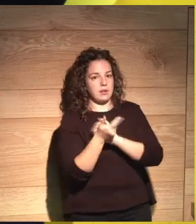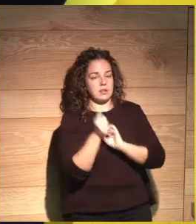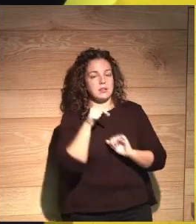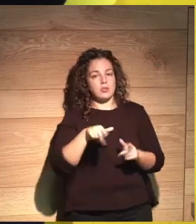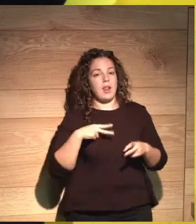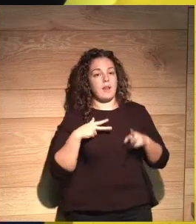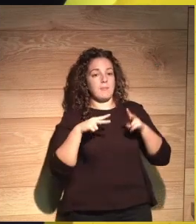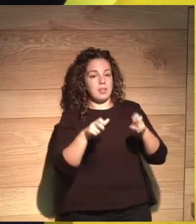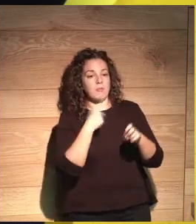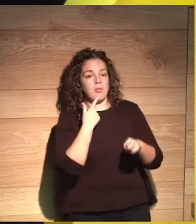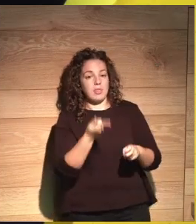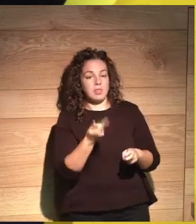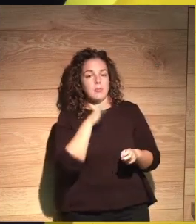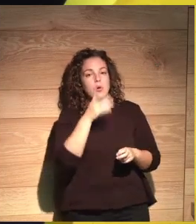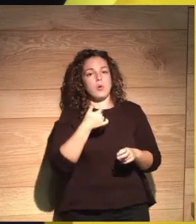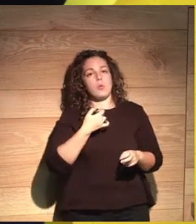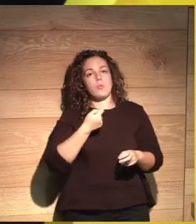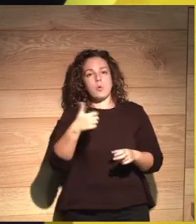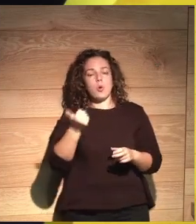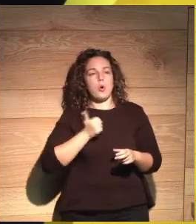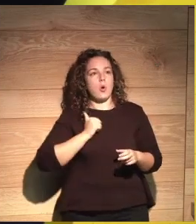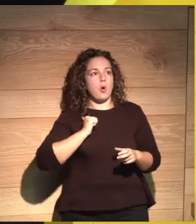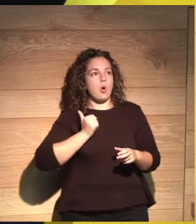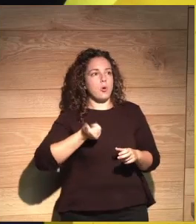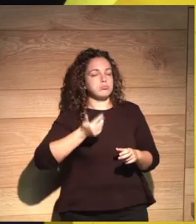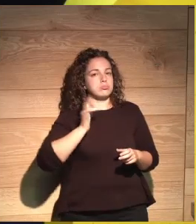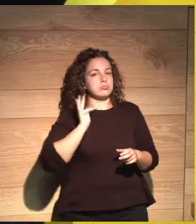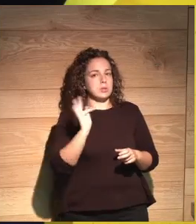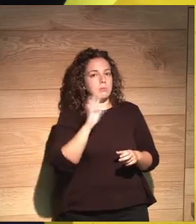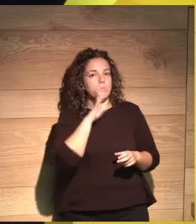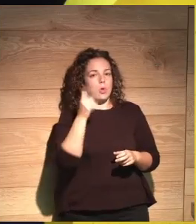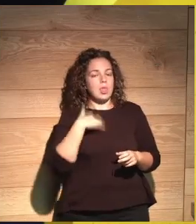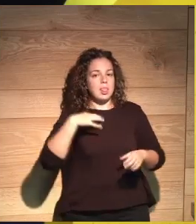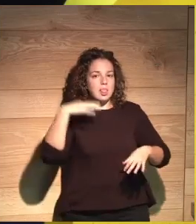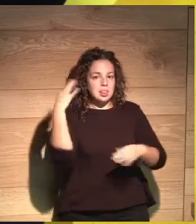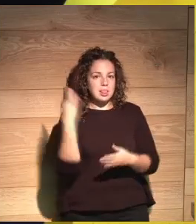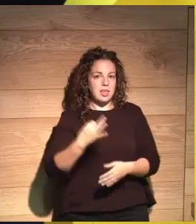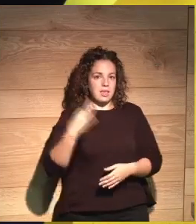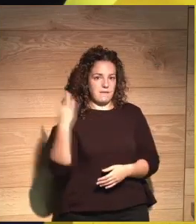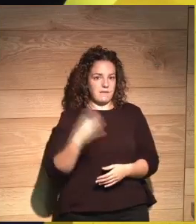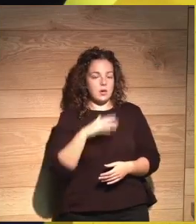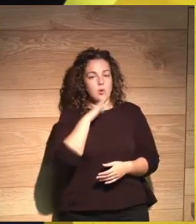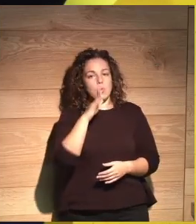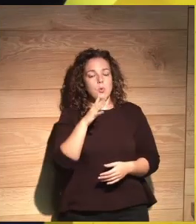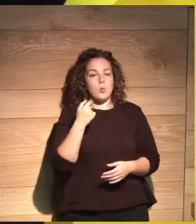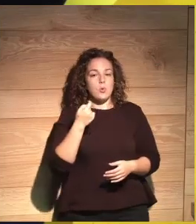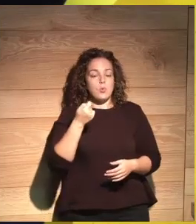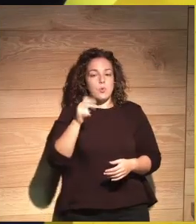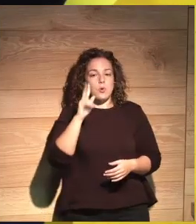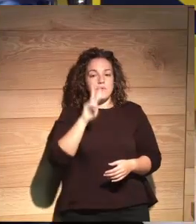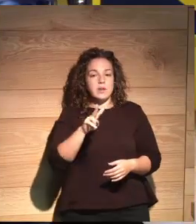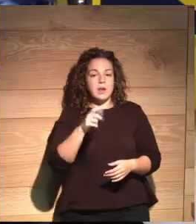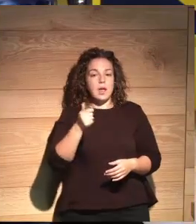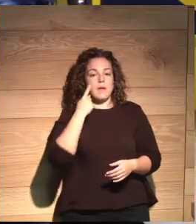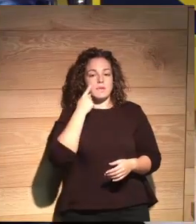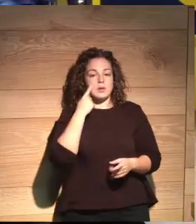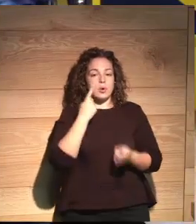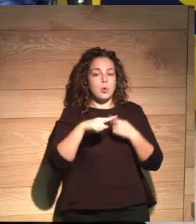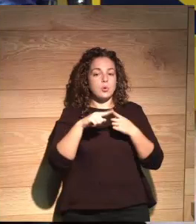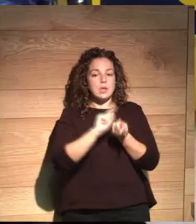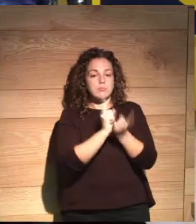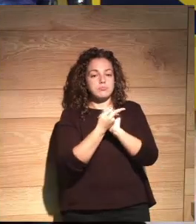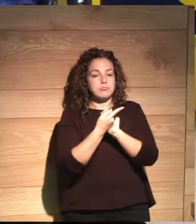popper es un poco del optimismo es un deber es un poco de verla la posibilidad donde podemos transformar las